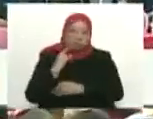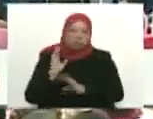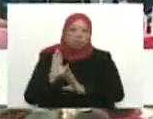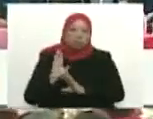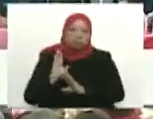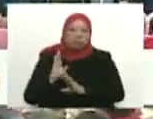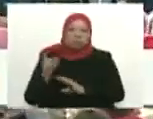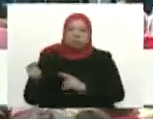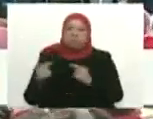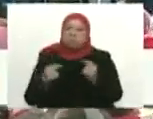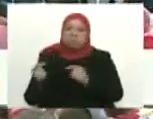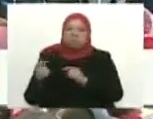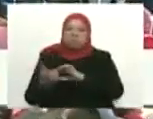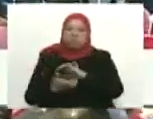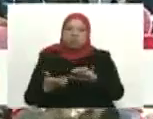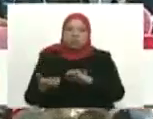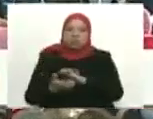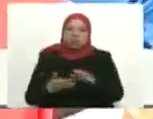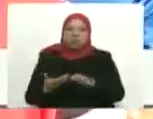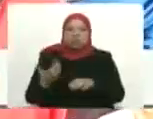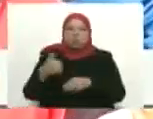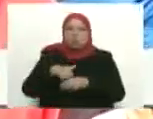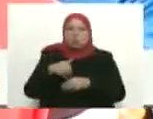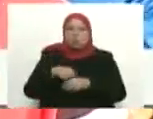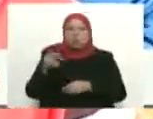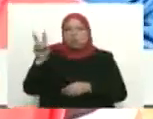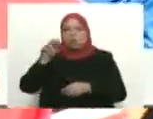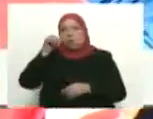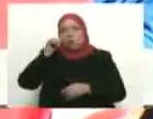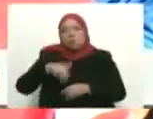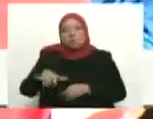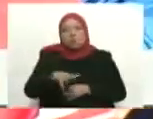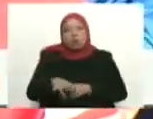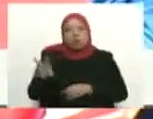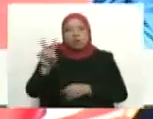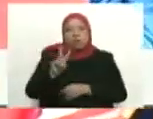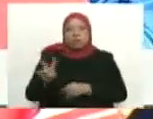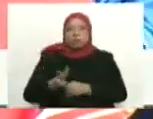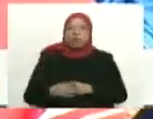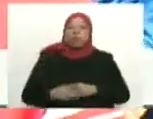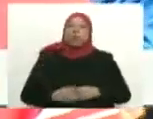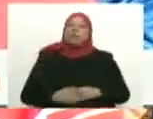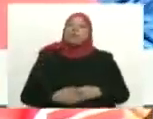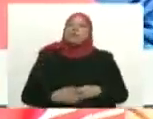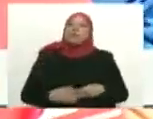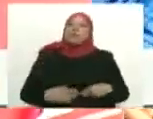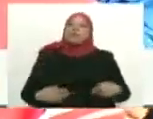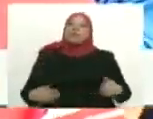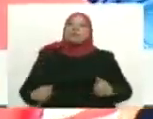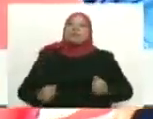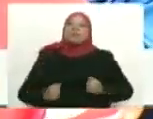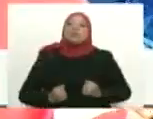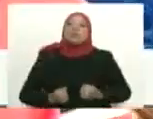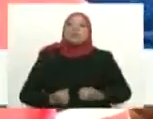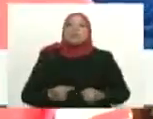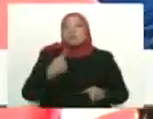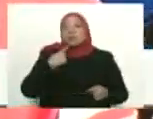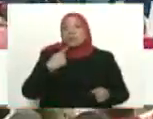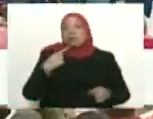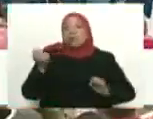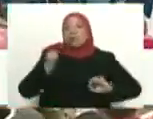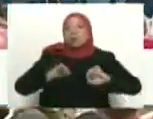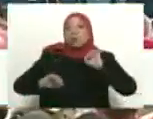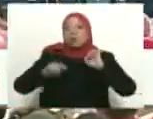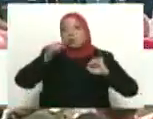se insultan, pelean. Imagínense qué le harán al pueblo de Venezuela. Y ahora hay uno que se presenta y dice, yo defiendo a